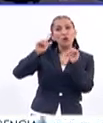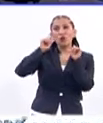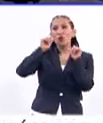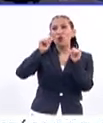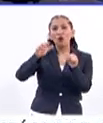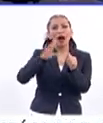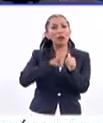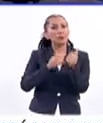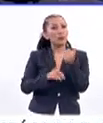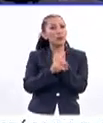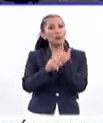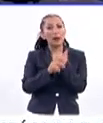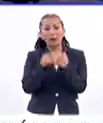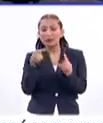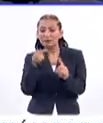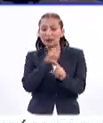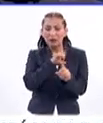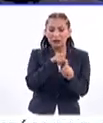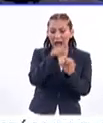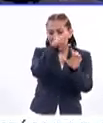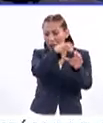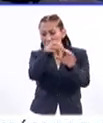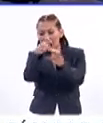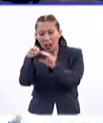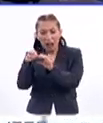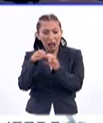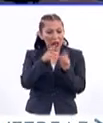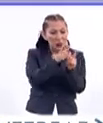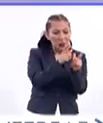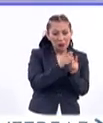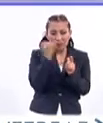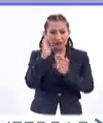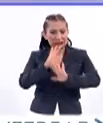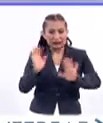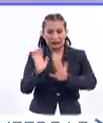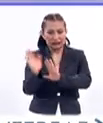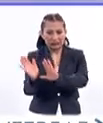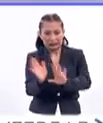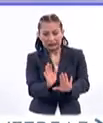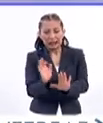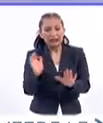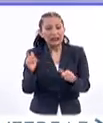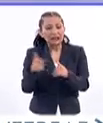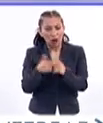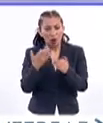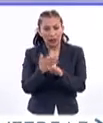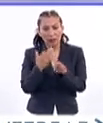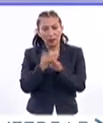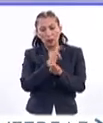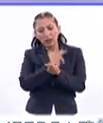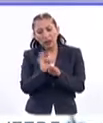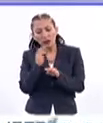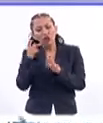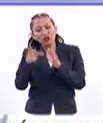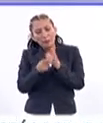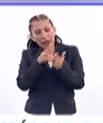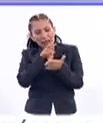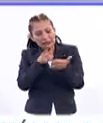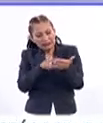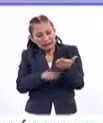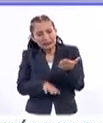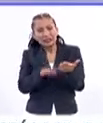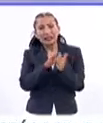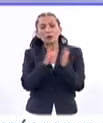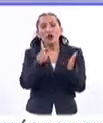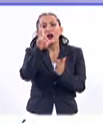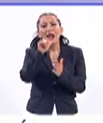por ejemplo, a problemáticas específicas de ciertos grupos indígenas. Es algo que podemos hacer ahora. Podemos releer La raza